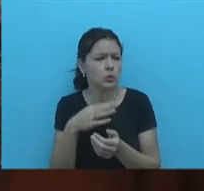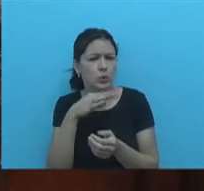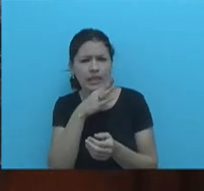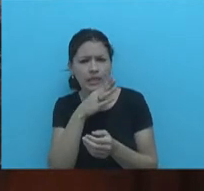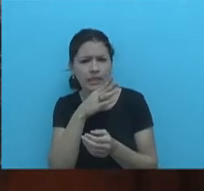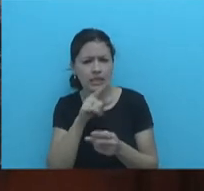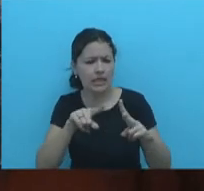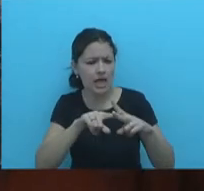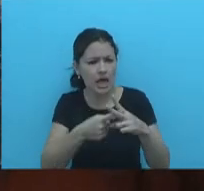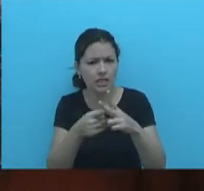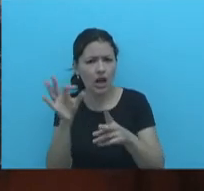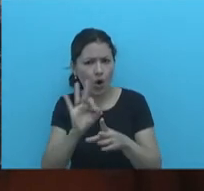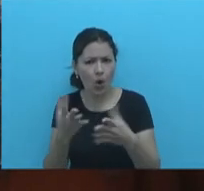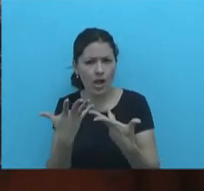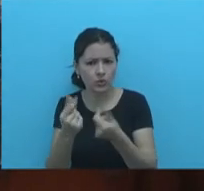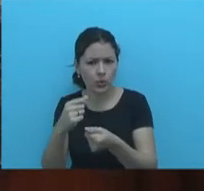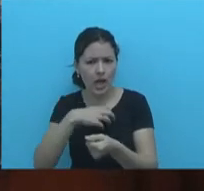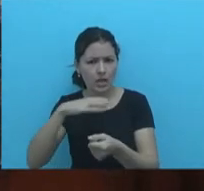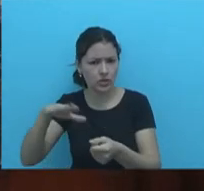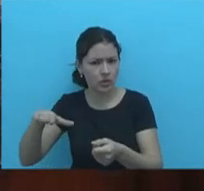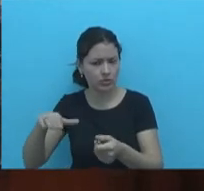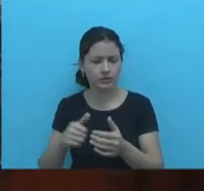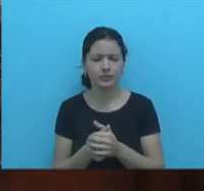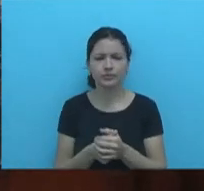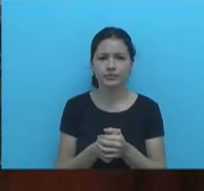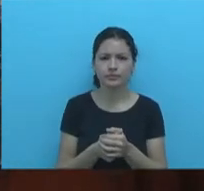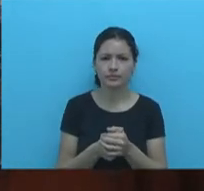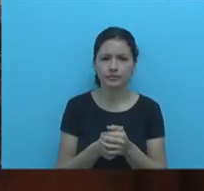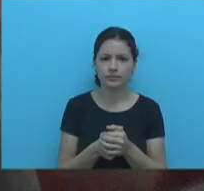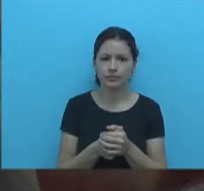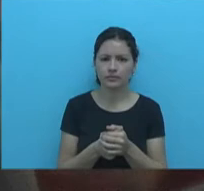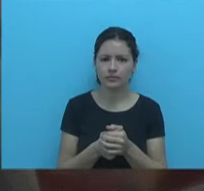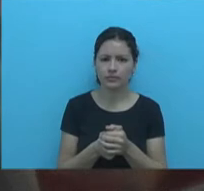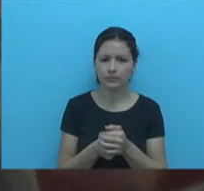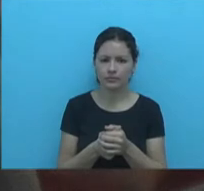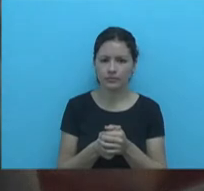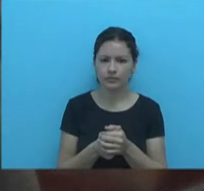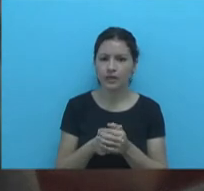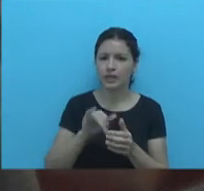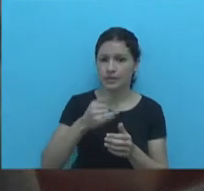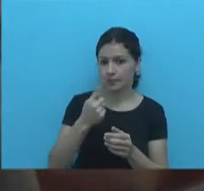los alumnos. Sí, tiene la palabra. Sí, sería como un taller, como de capacitación.